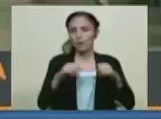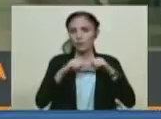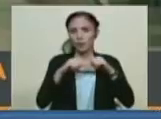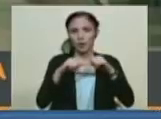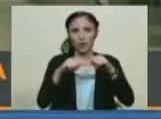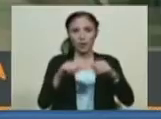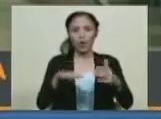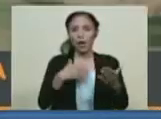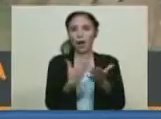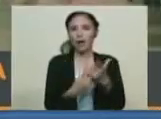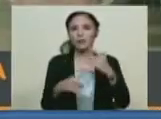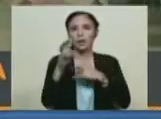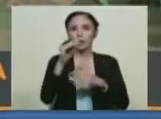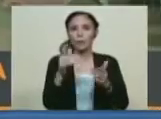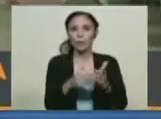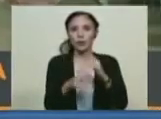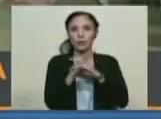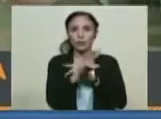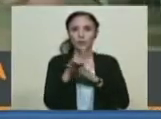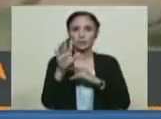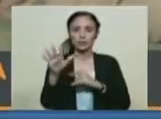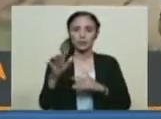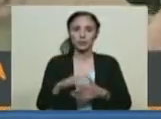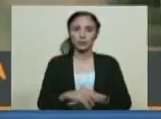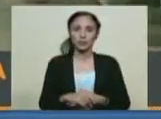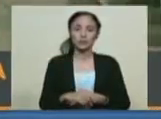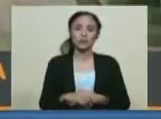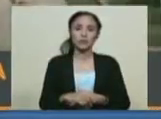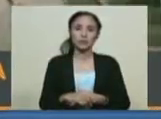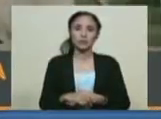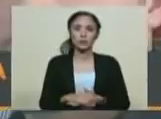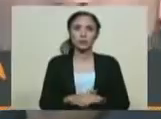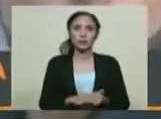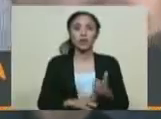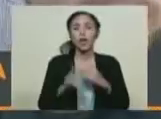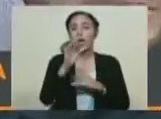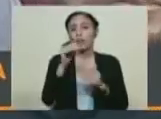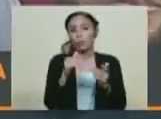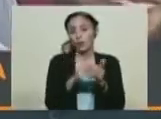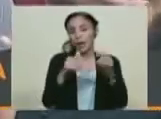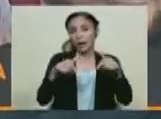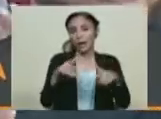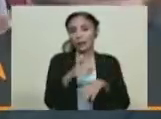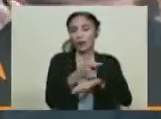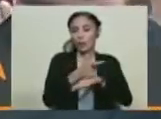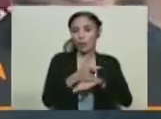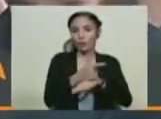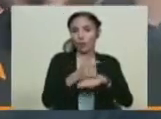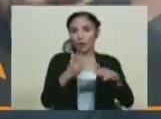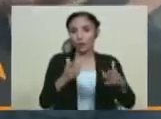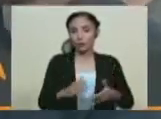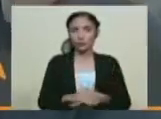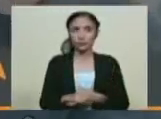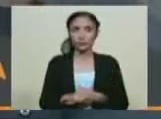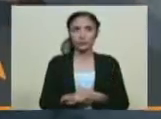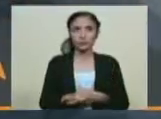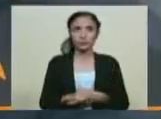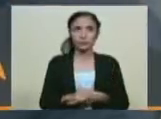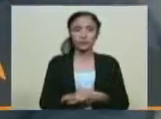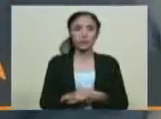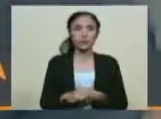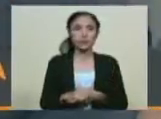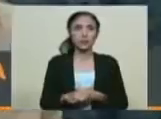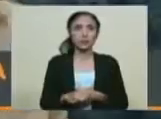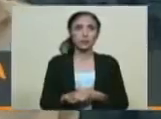de aquí al 2025, de aquí al 2000 siempre, aquí gobernará un gobierno bolivariano, un gobierno de pueblo, un gobierno